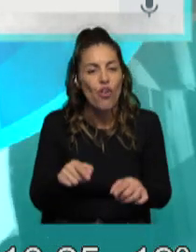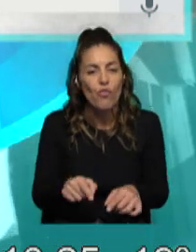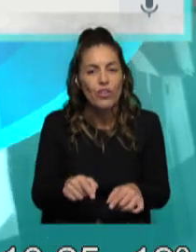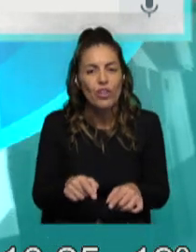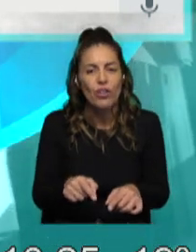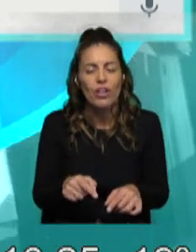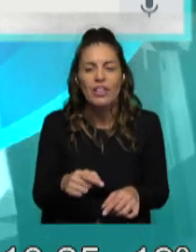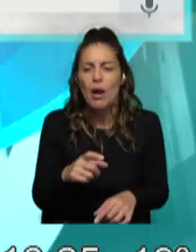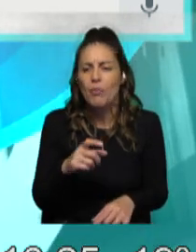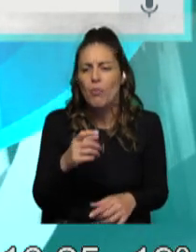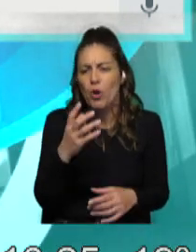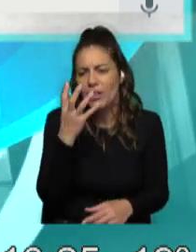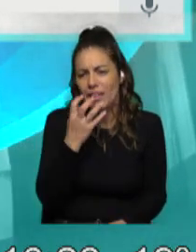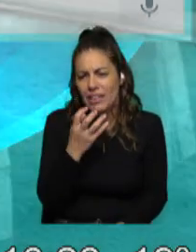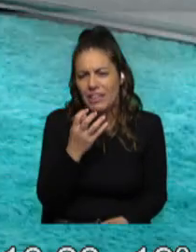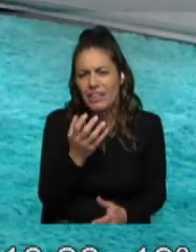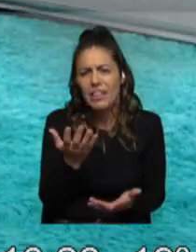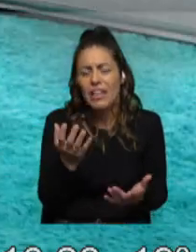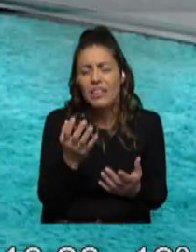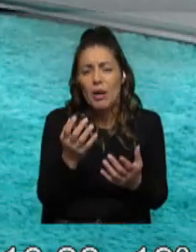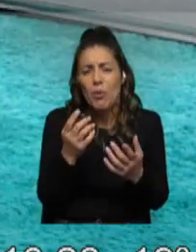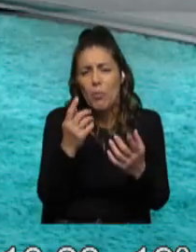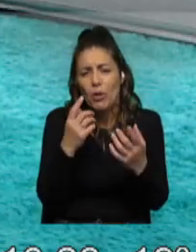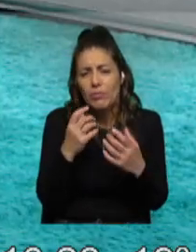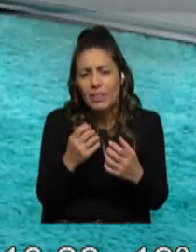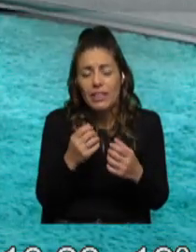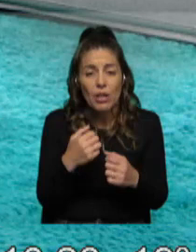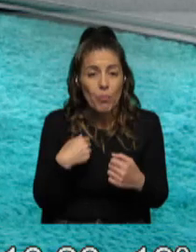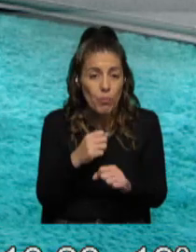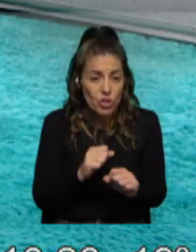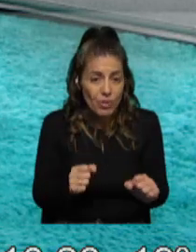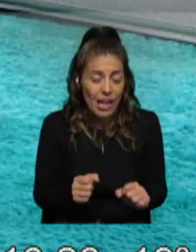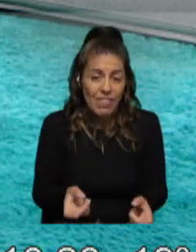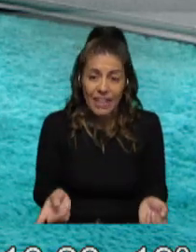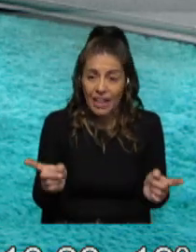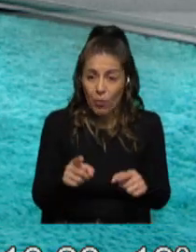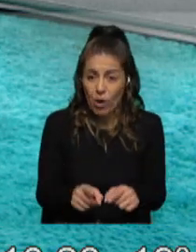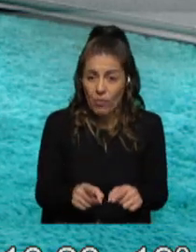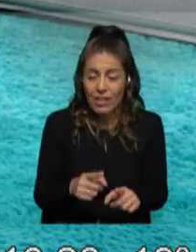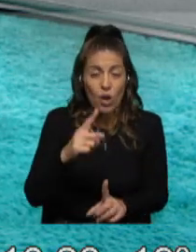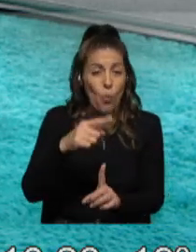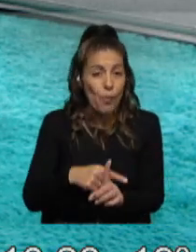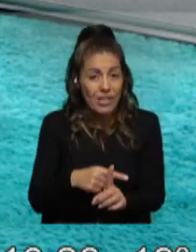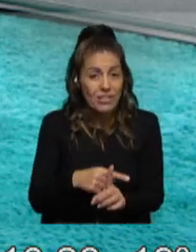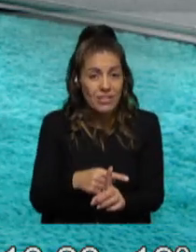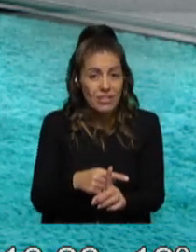muy disgustados. ¿Habrá posibilidad de que vuelva? Bueno. Soy Lilian de Belvedere. Muchas gracias. ¿Cuánto dice hace? Un mes. Hay algunos.